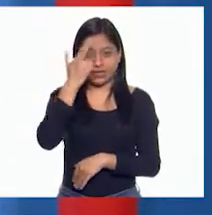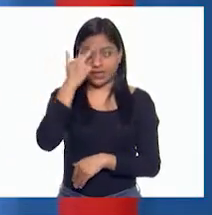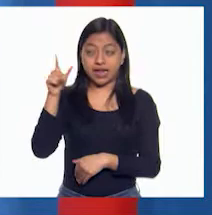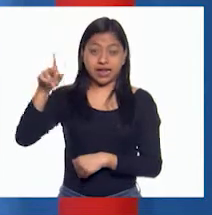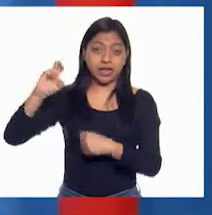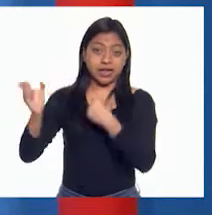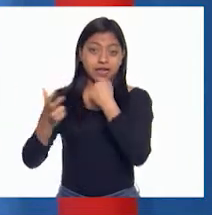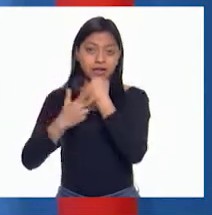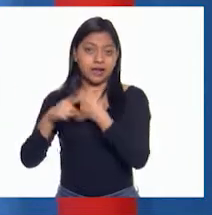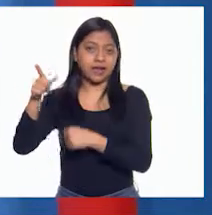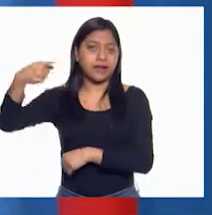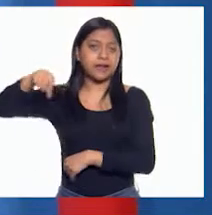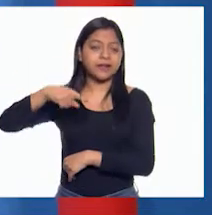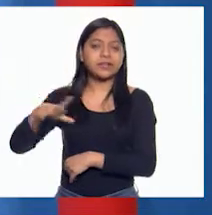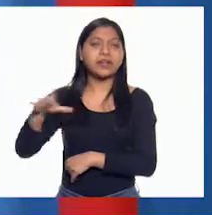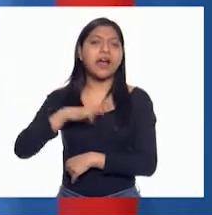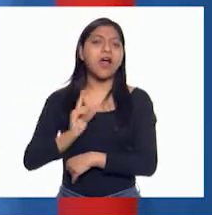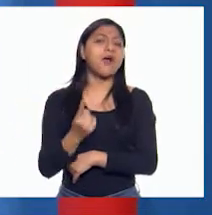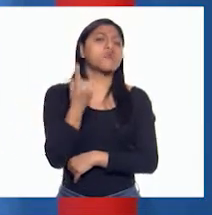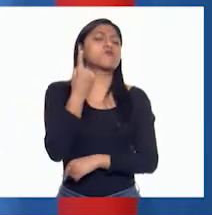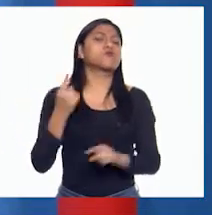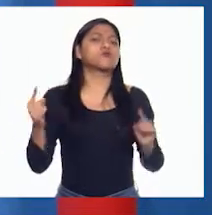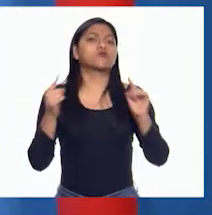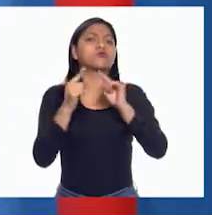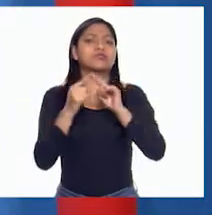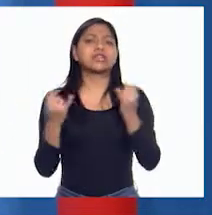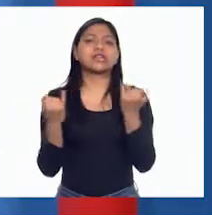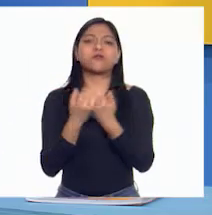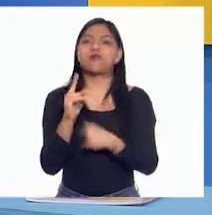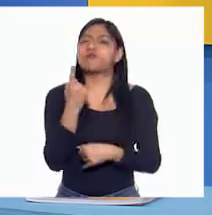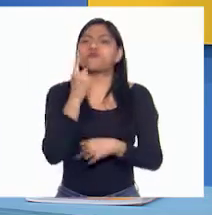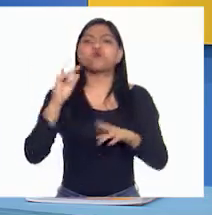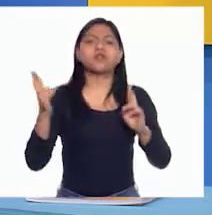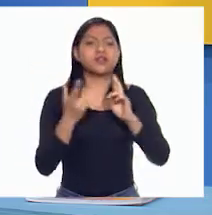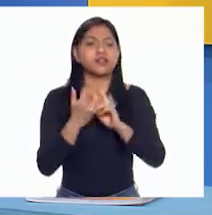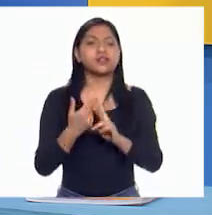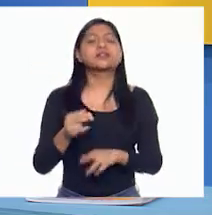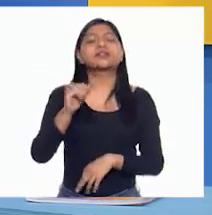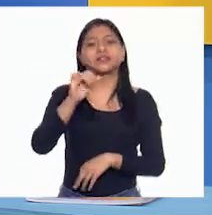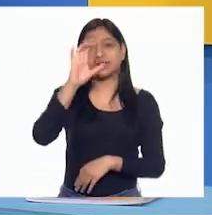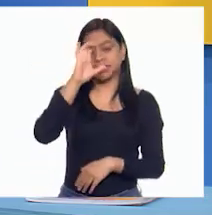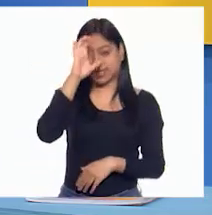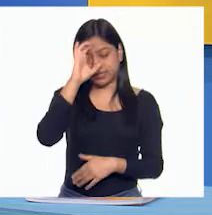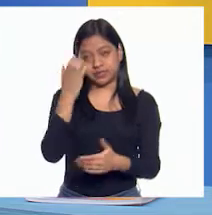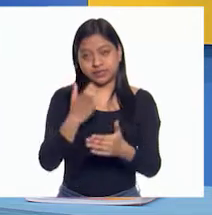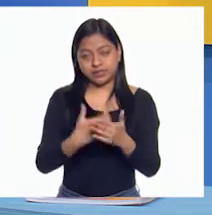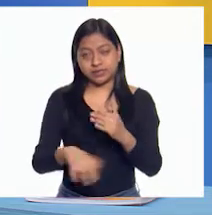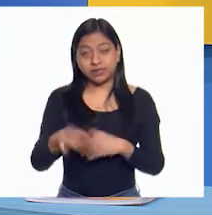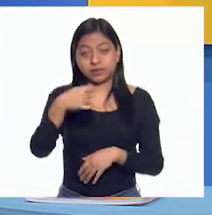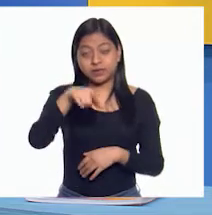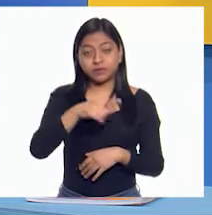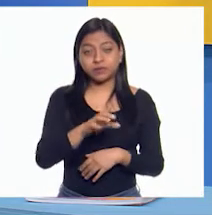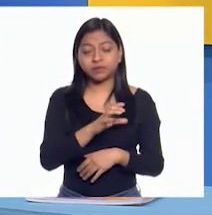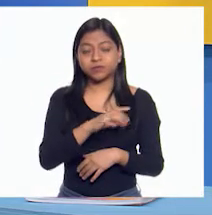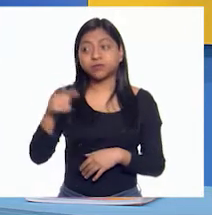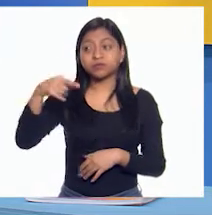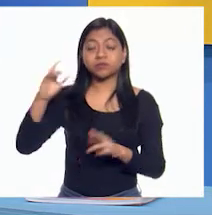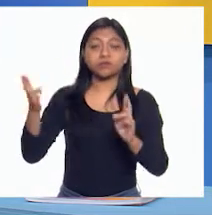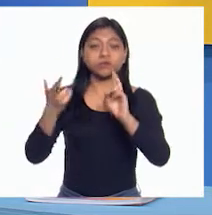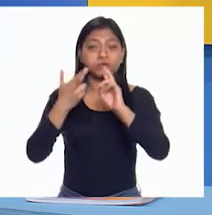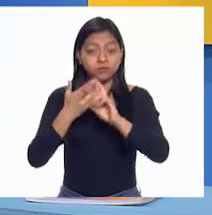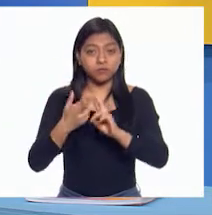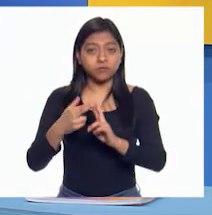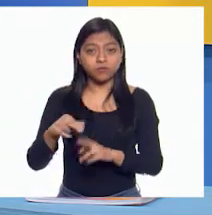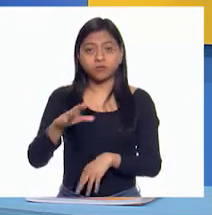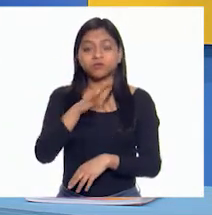occidental prevaleció una iglesia y una sola religión? Claro, el cristianismo, practicado por la Iglesia romana,